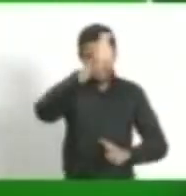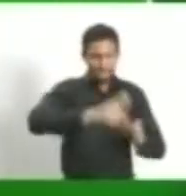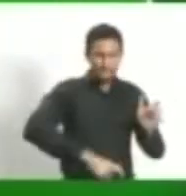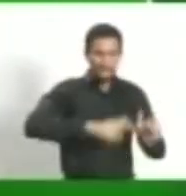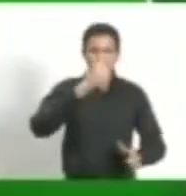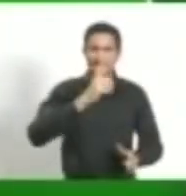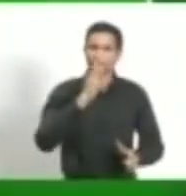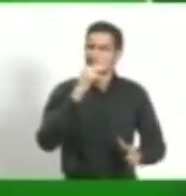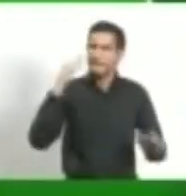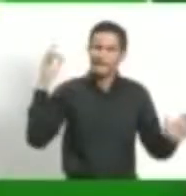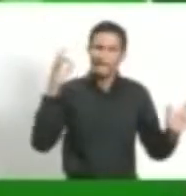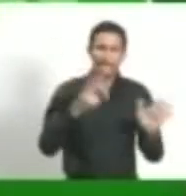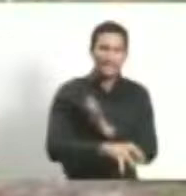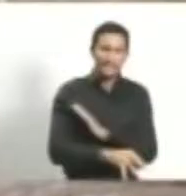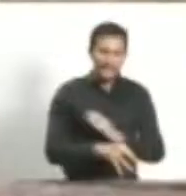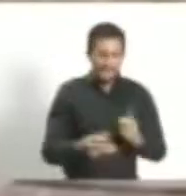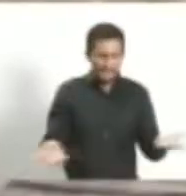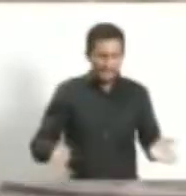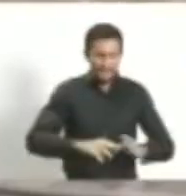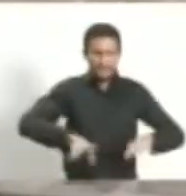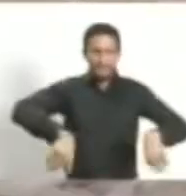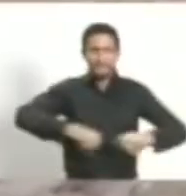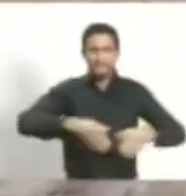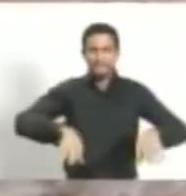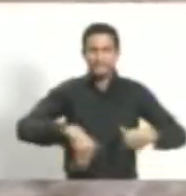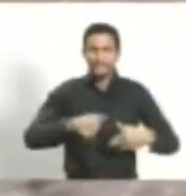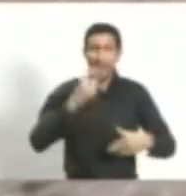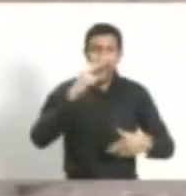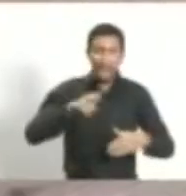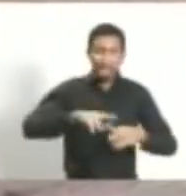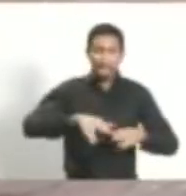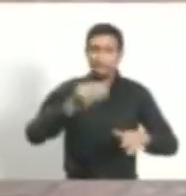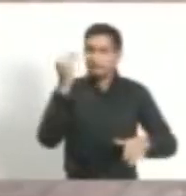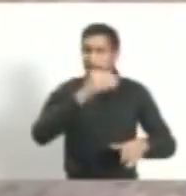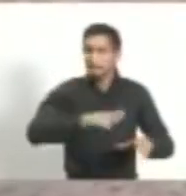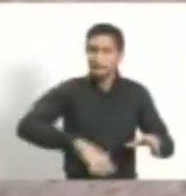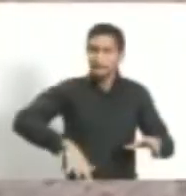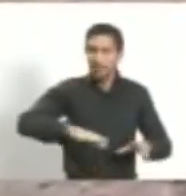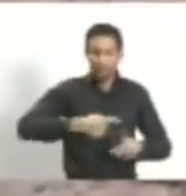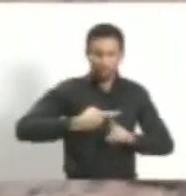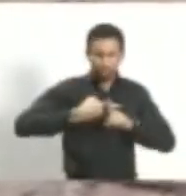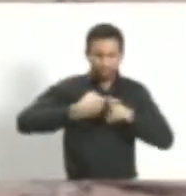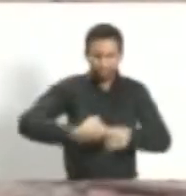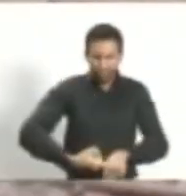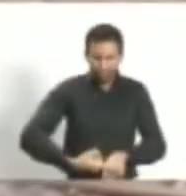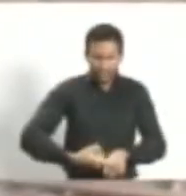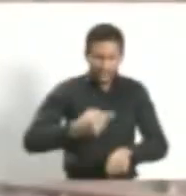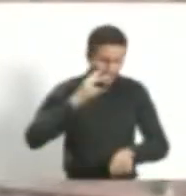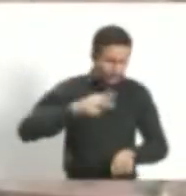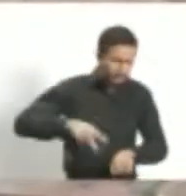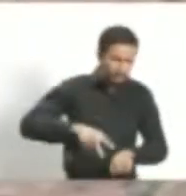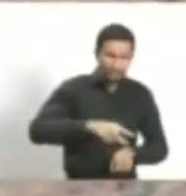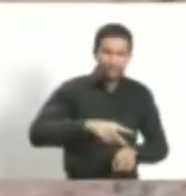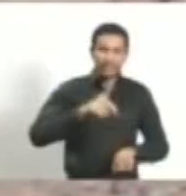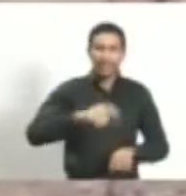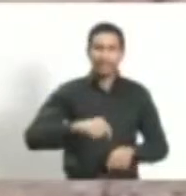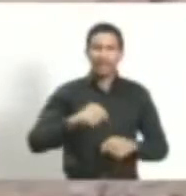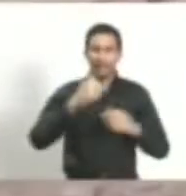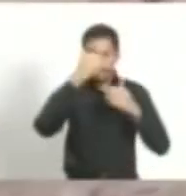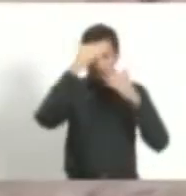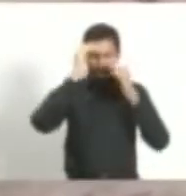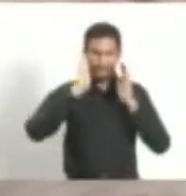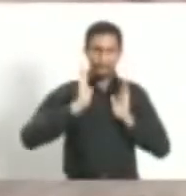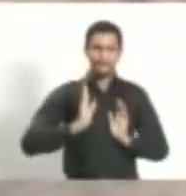hay absolutamente nada, solo dejaron, como lo ven las imágenes, una cruz de madera y la imagen de una virgen.